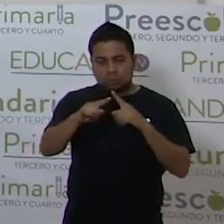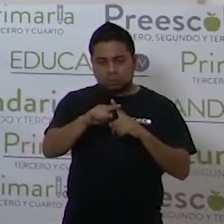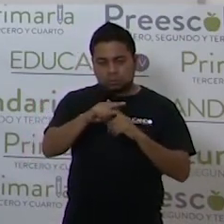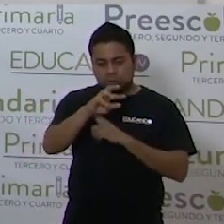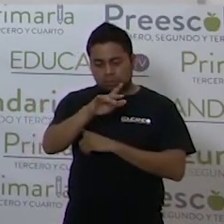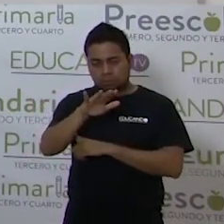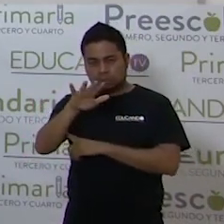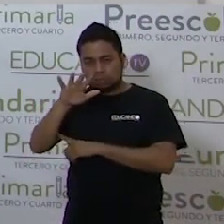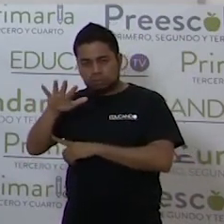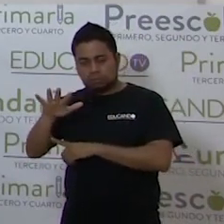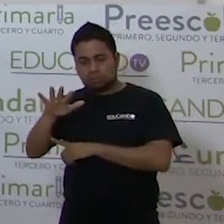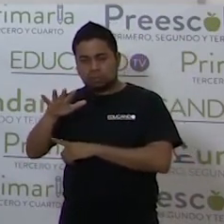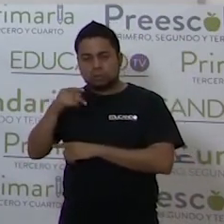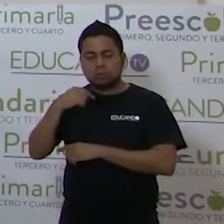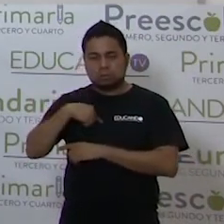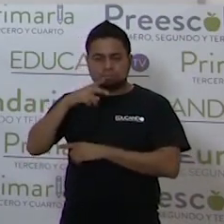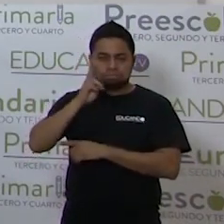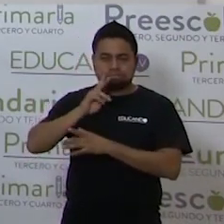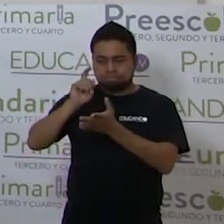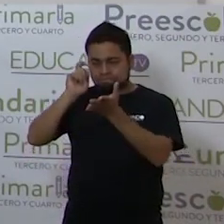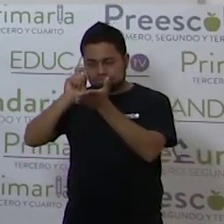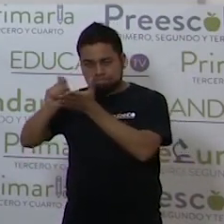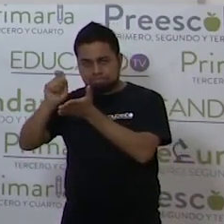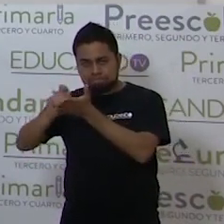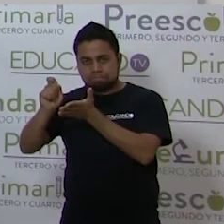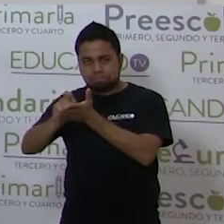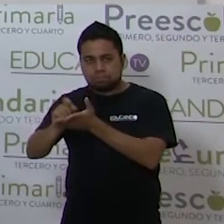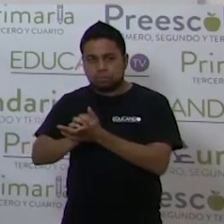55 voy a hacerlo de este lado